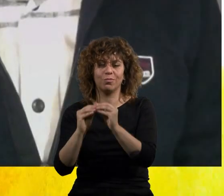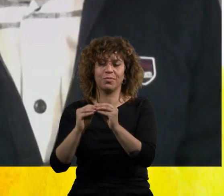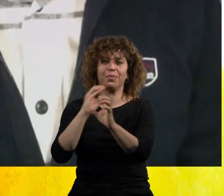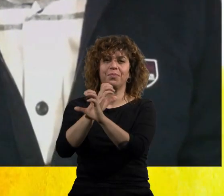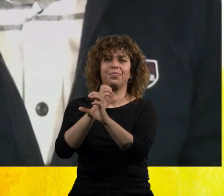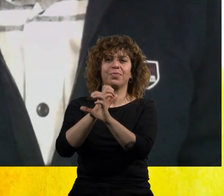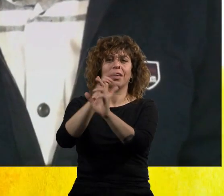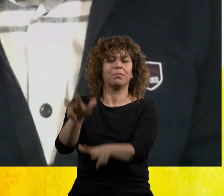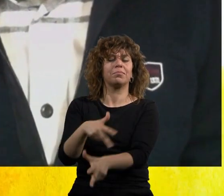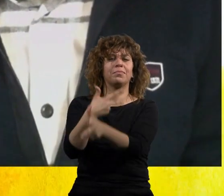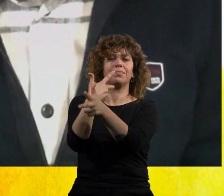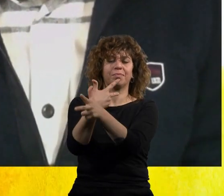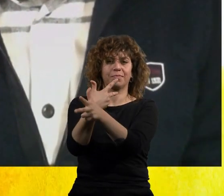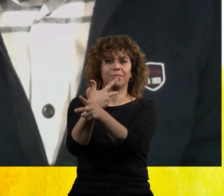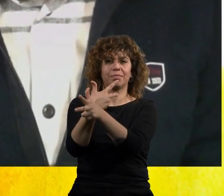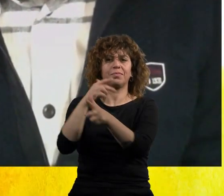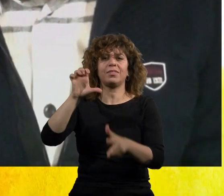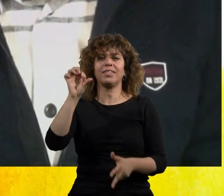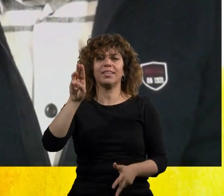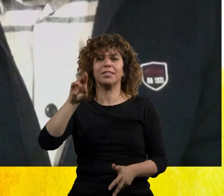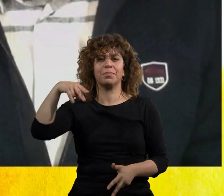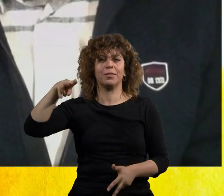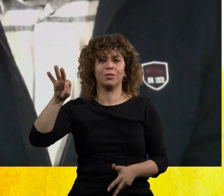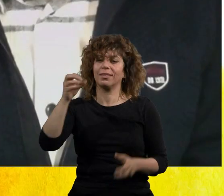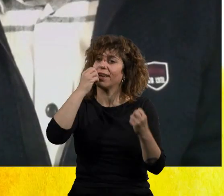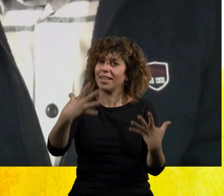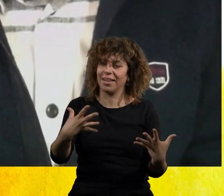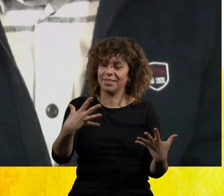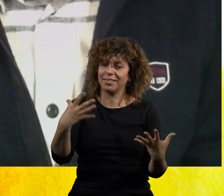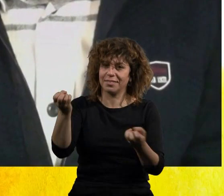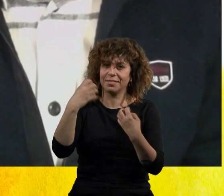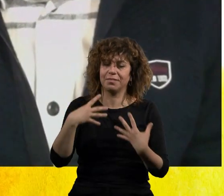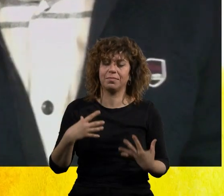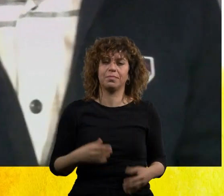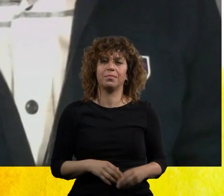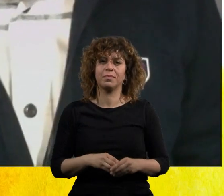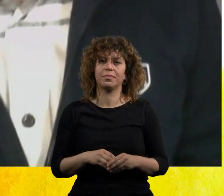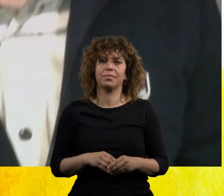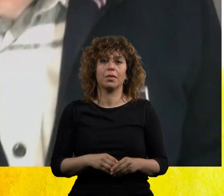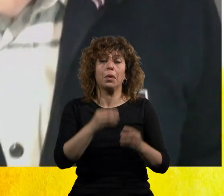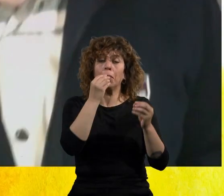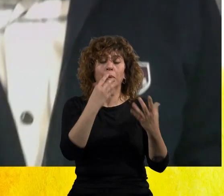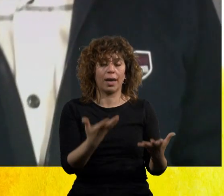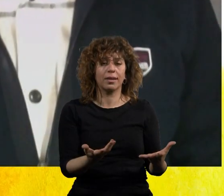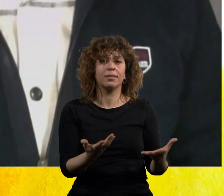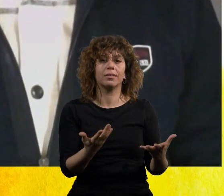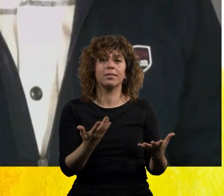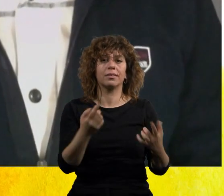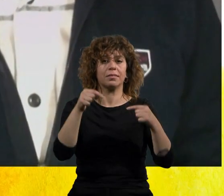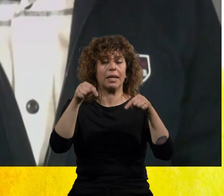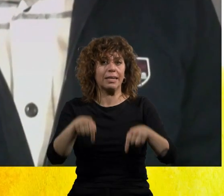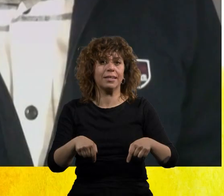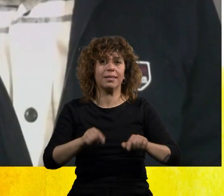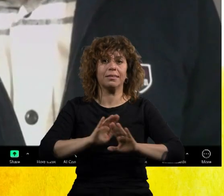pues al otro lado a Pedro Espinosa. ¿Qué tal? ¿Cómo estás, Pedro? Pues bien, aquí